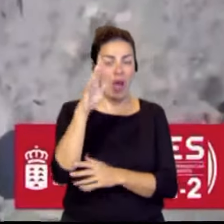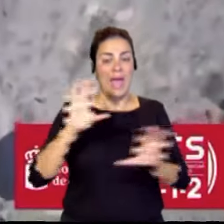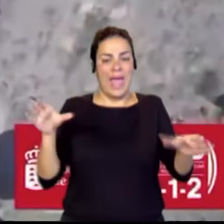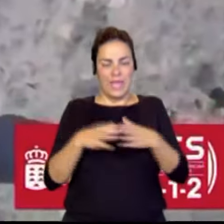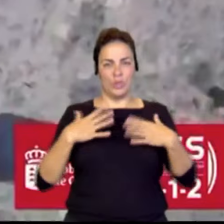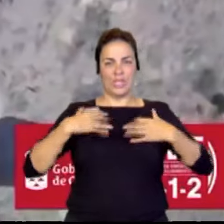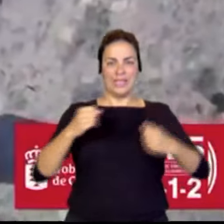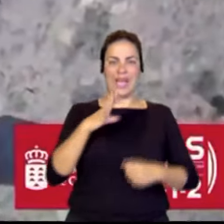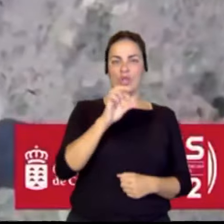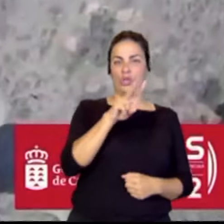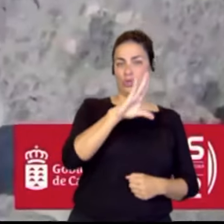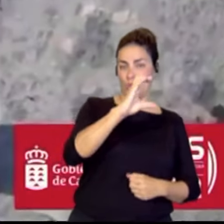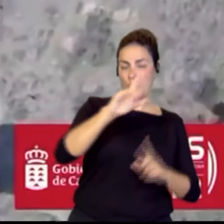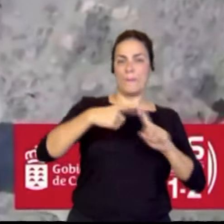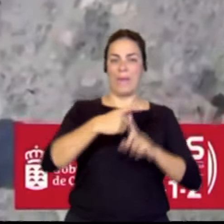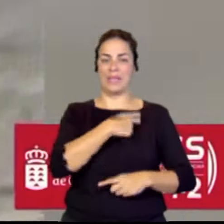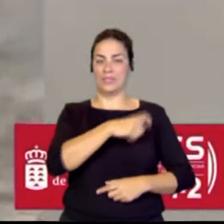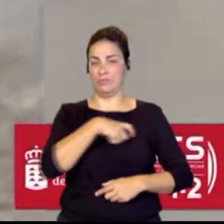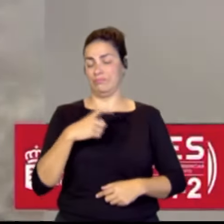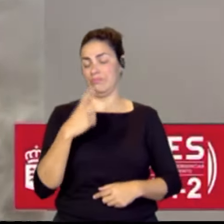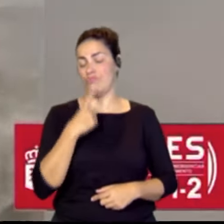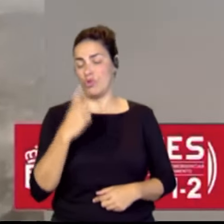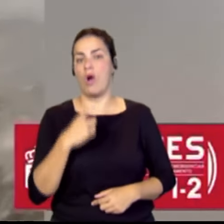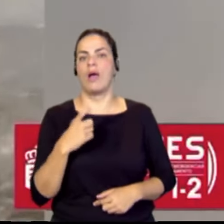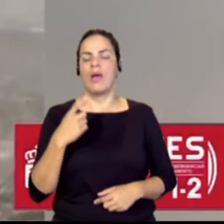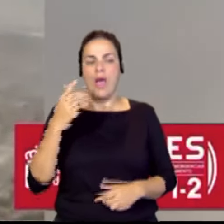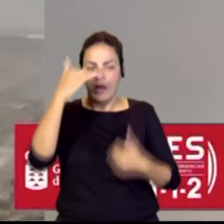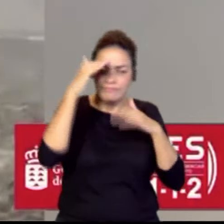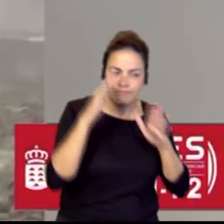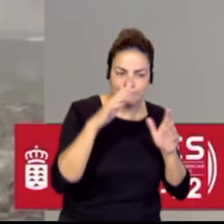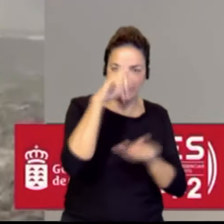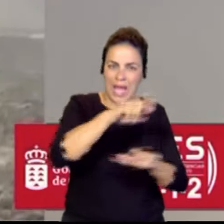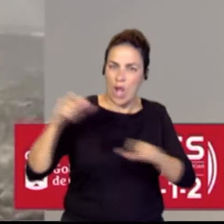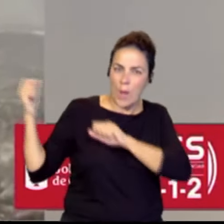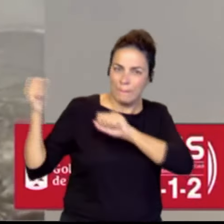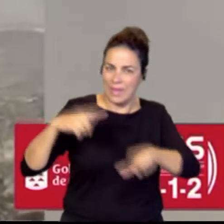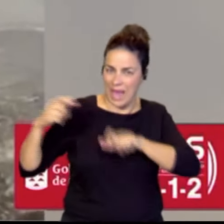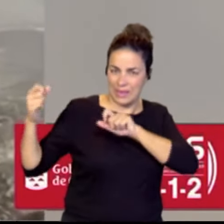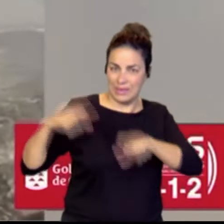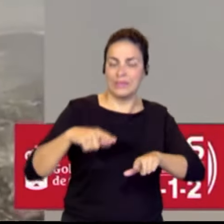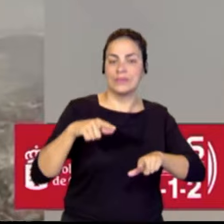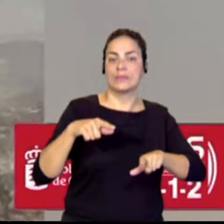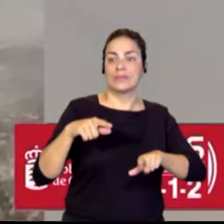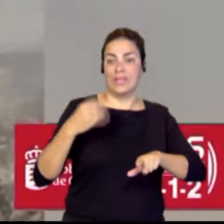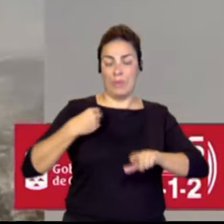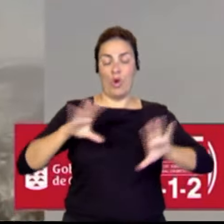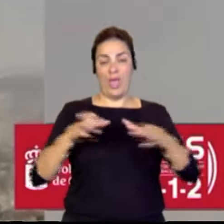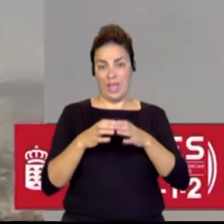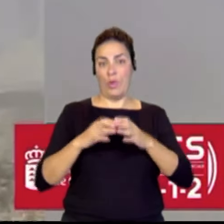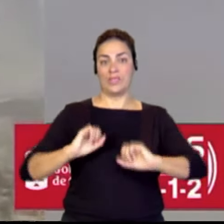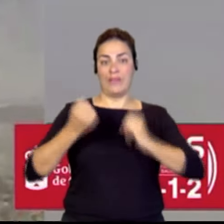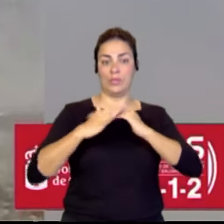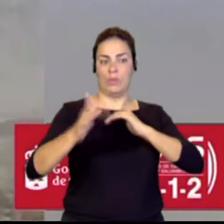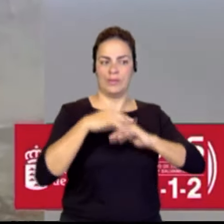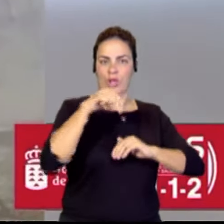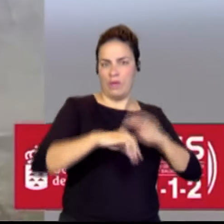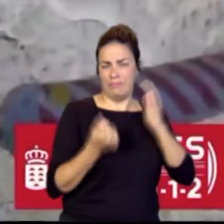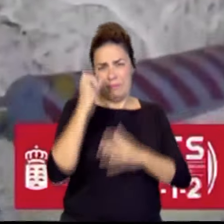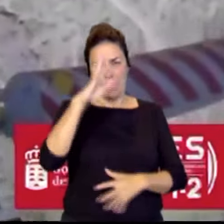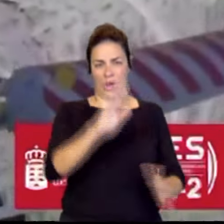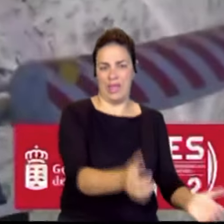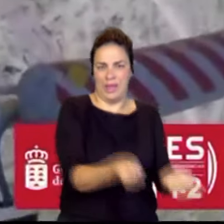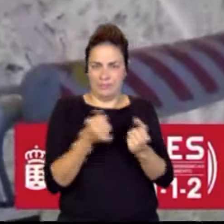suk y de Cruz Roja Han atendido a los migrantes que rescataba esta madrugada los equipos de salvamento marítimo en el caso de fuerte Ventura unas